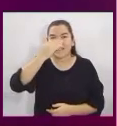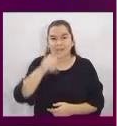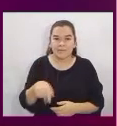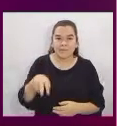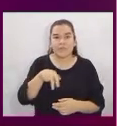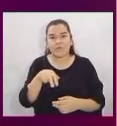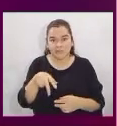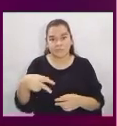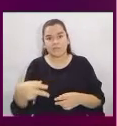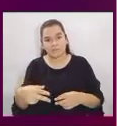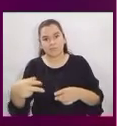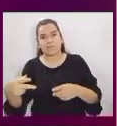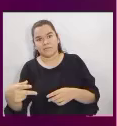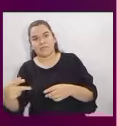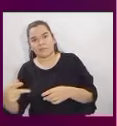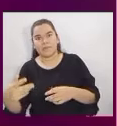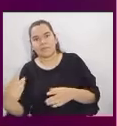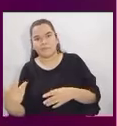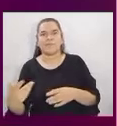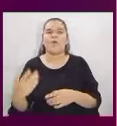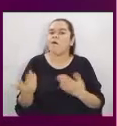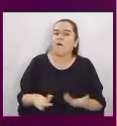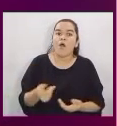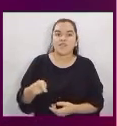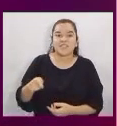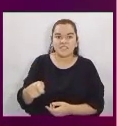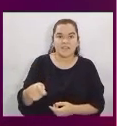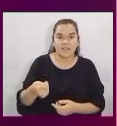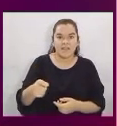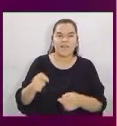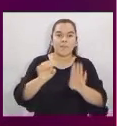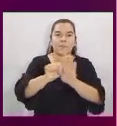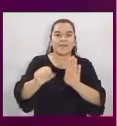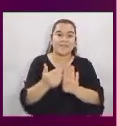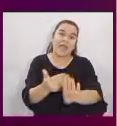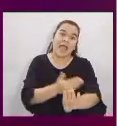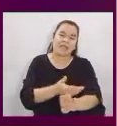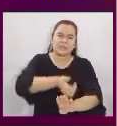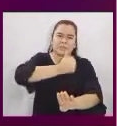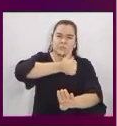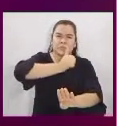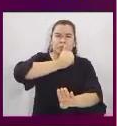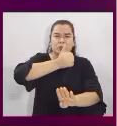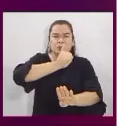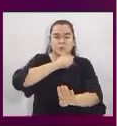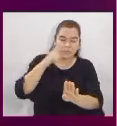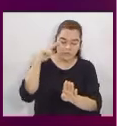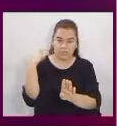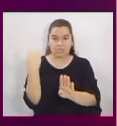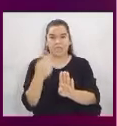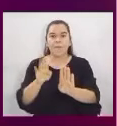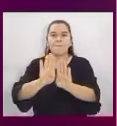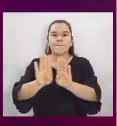dominio de nuestro cuerpo y se nos va para un lado o para el otro, o cuando queremos poner la llave, después de haber tenido